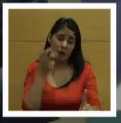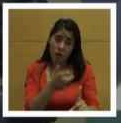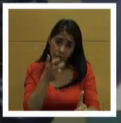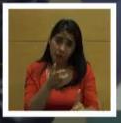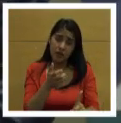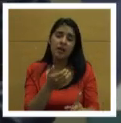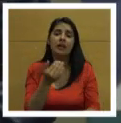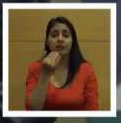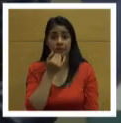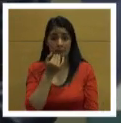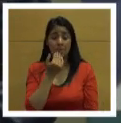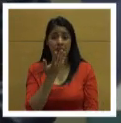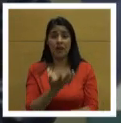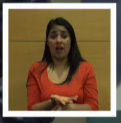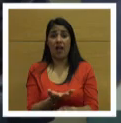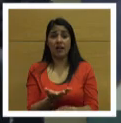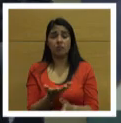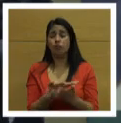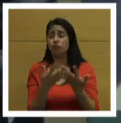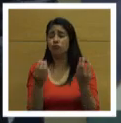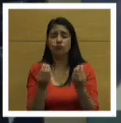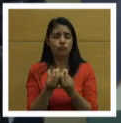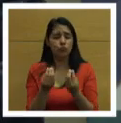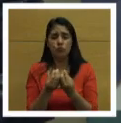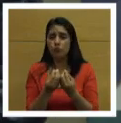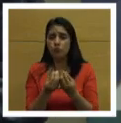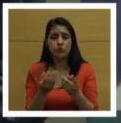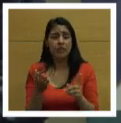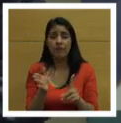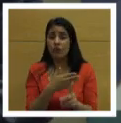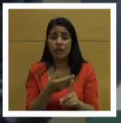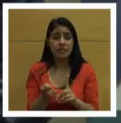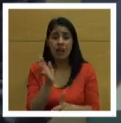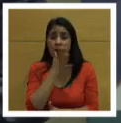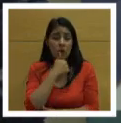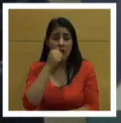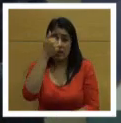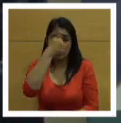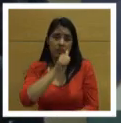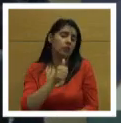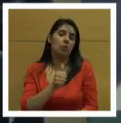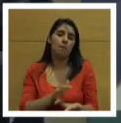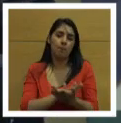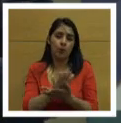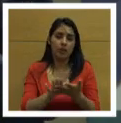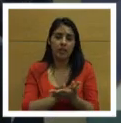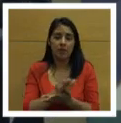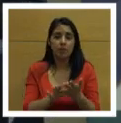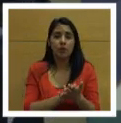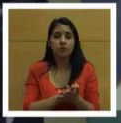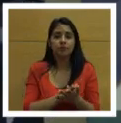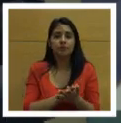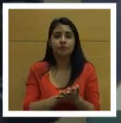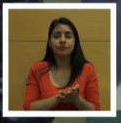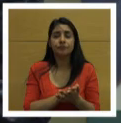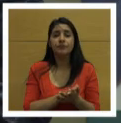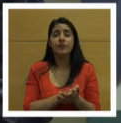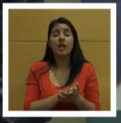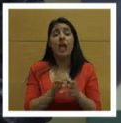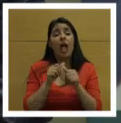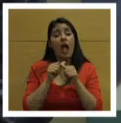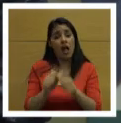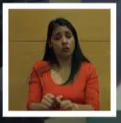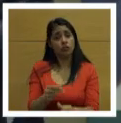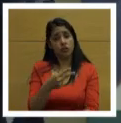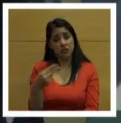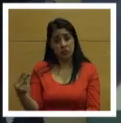hay todavía mucha violencia contra la mujer que no está sancionada desde el punto de vista legal, como por ejemplo el acoso sexual, por